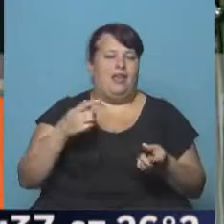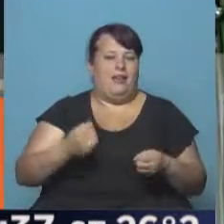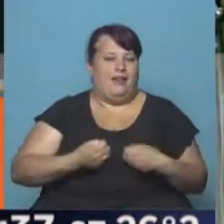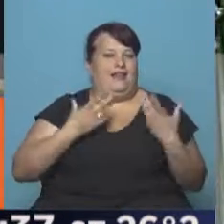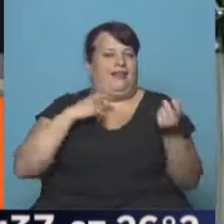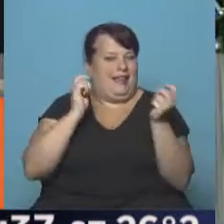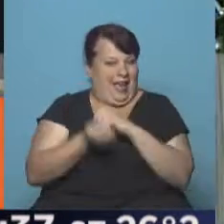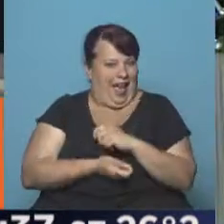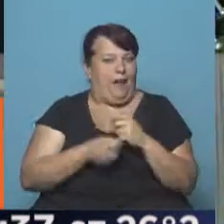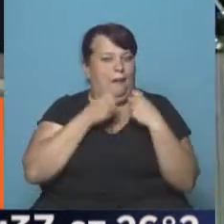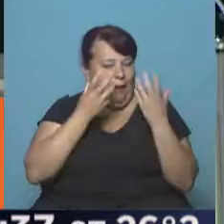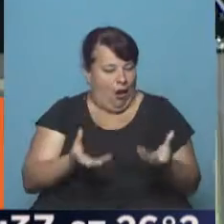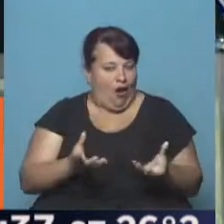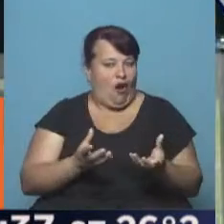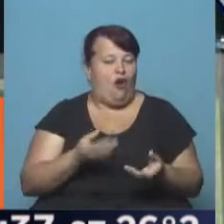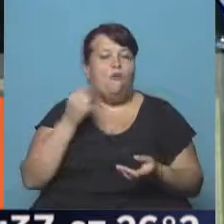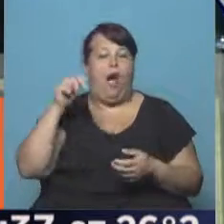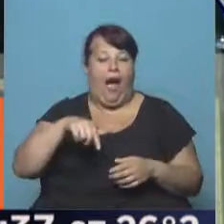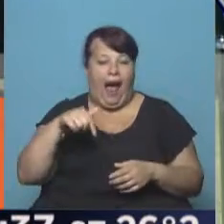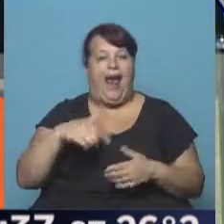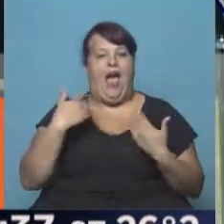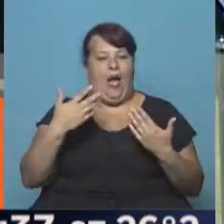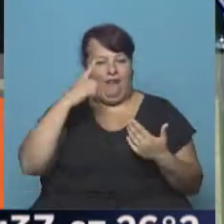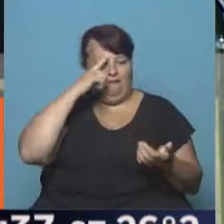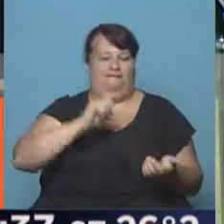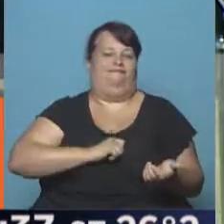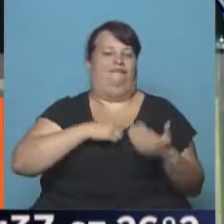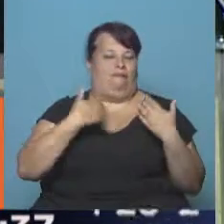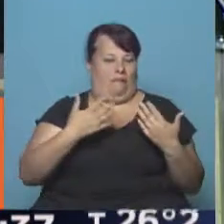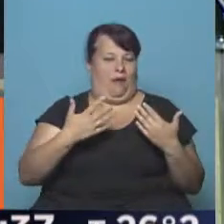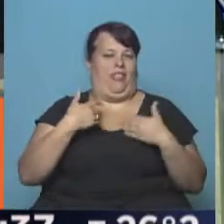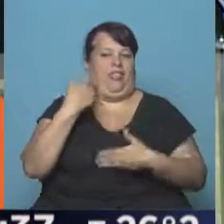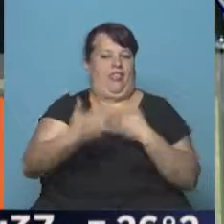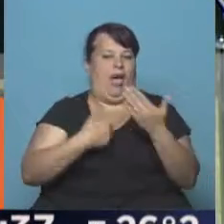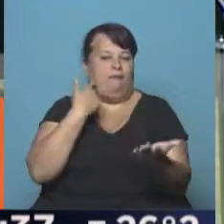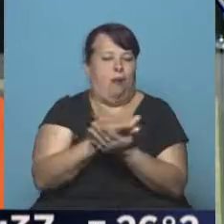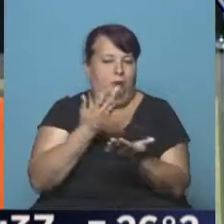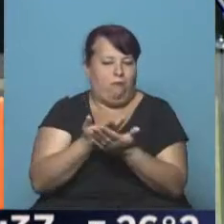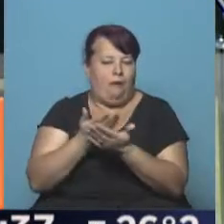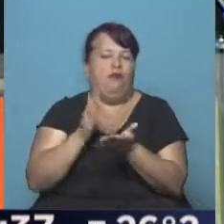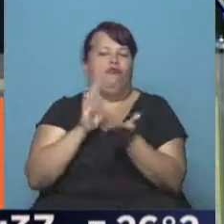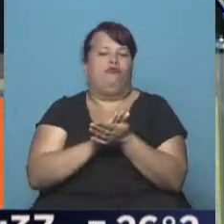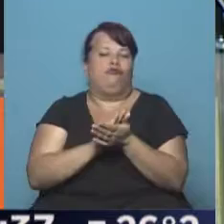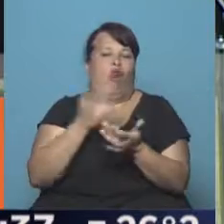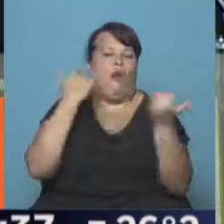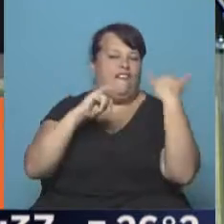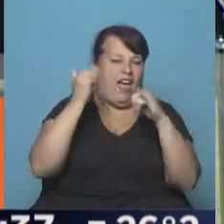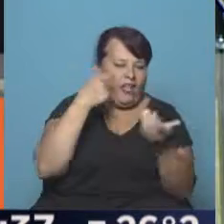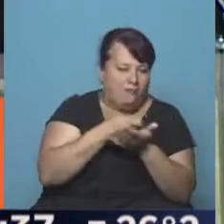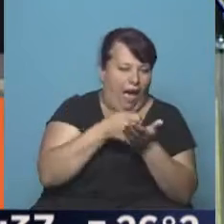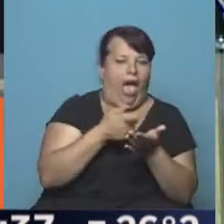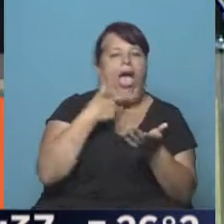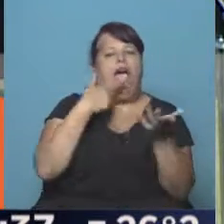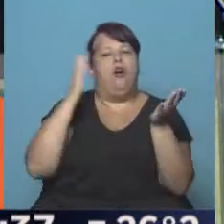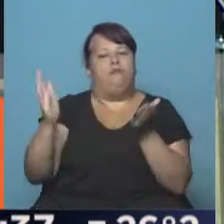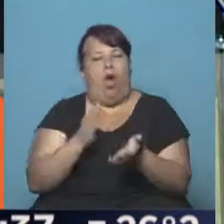también cambia y cambia para bien porque hoy ya nos podemos animar a generar propuestas que tengan que ver con la inversión que tengan que ver